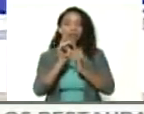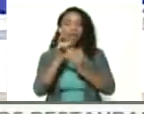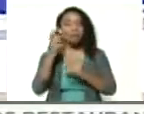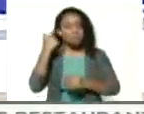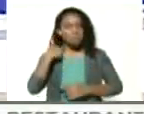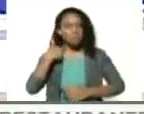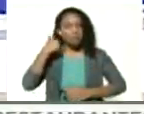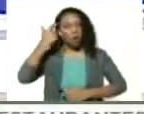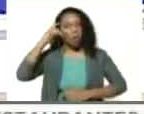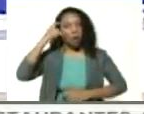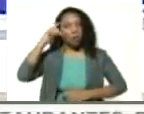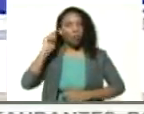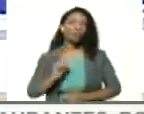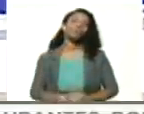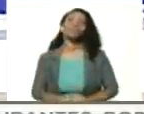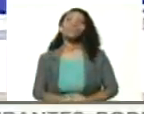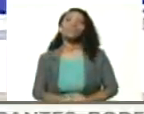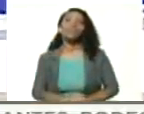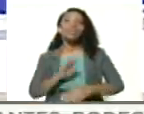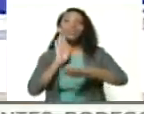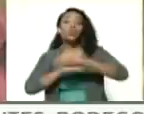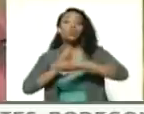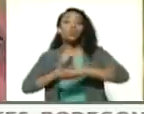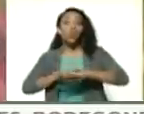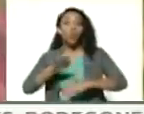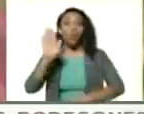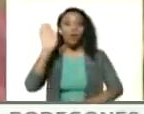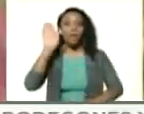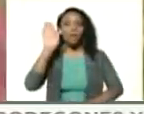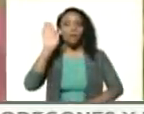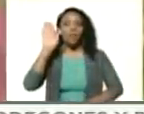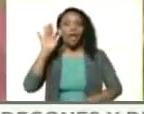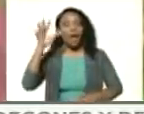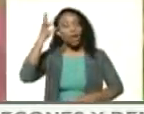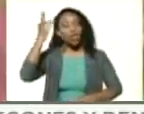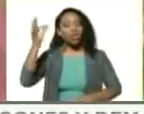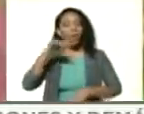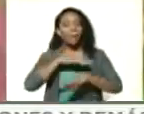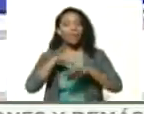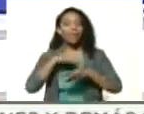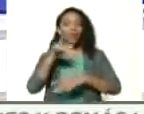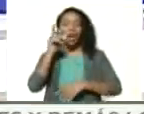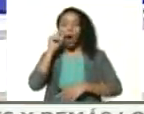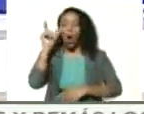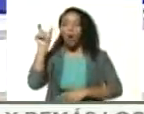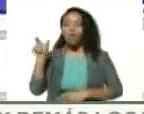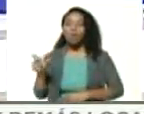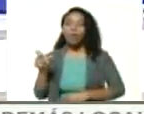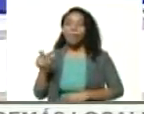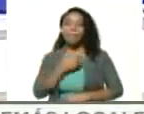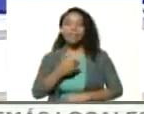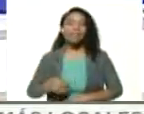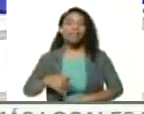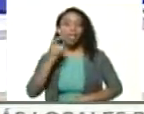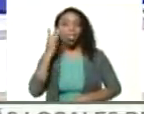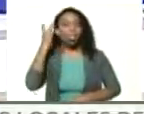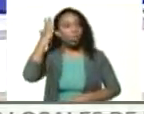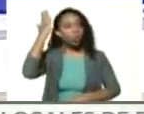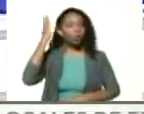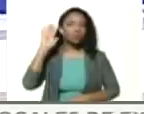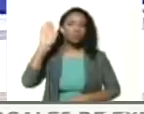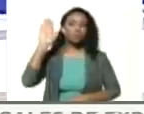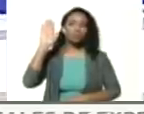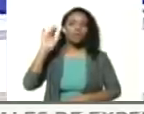recuerda. Anunciaron que iban a juramentar el Consejo de Ministros de Pedro Carmona Estanga. Y los